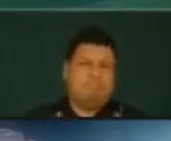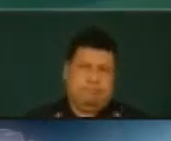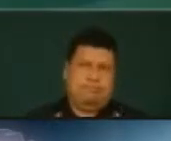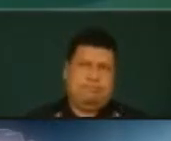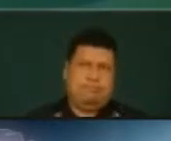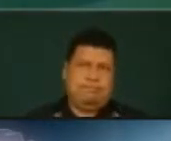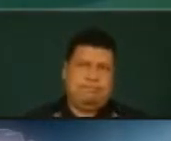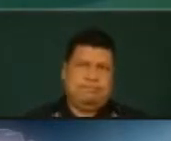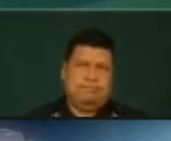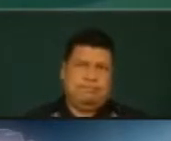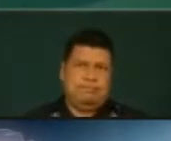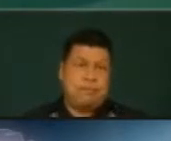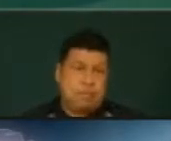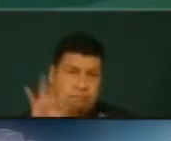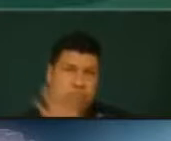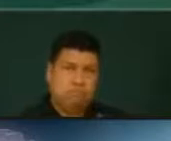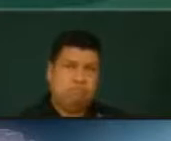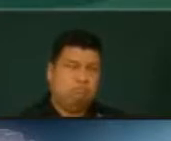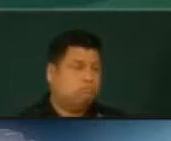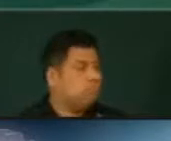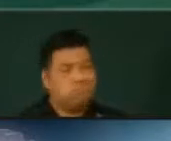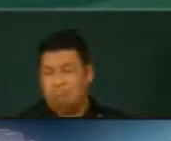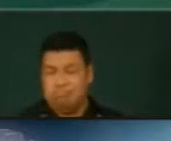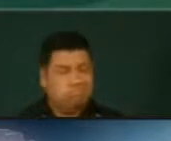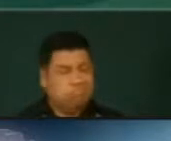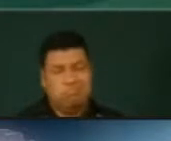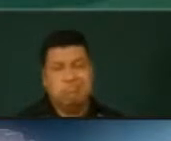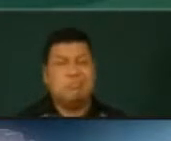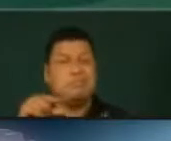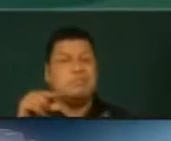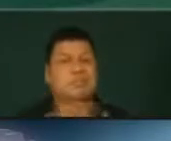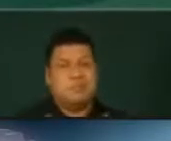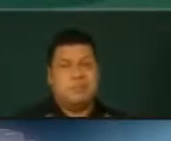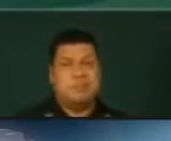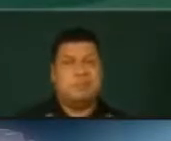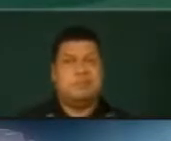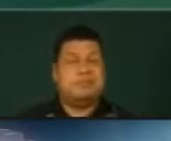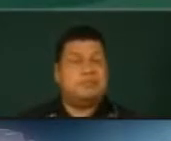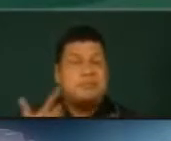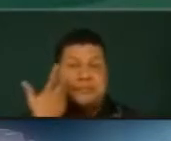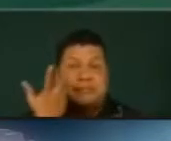mundiales. Para que estos corporativos